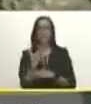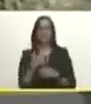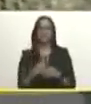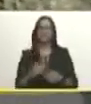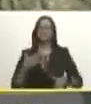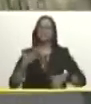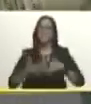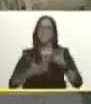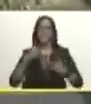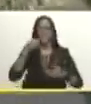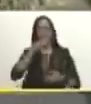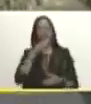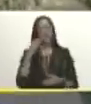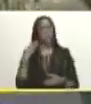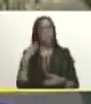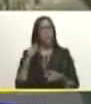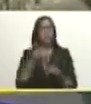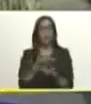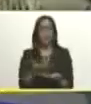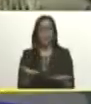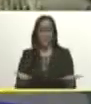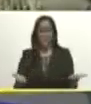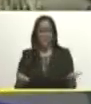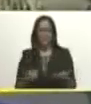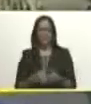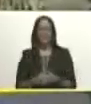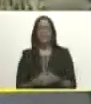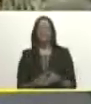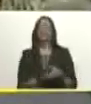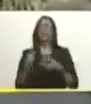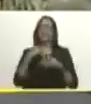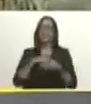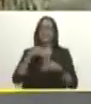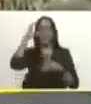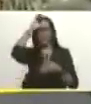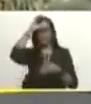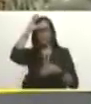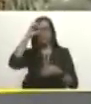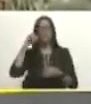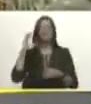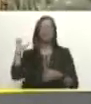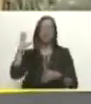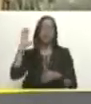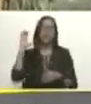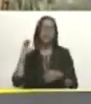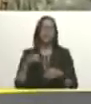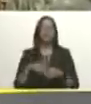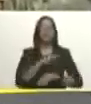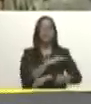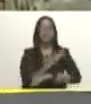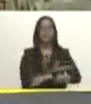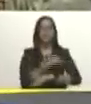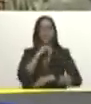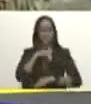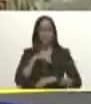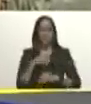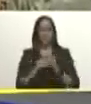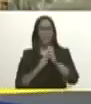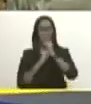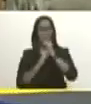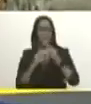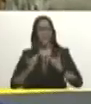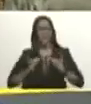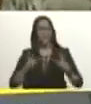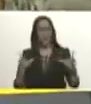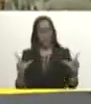siéntanse orgullosos ustedes que encarnan la conciencia de la patria y la fuerza histórica de los libertadores y libertadores. El